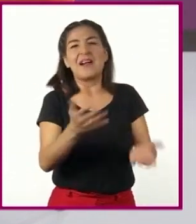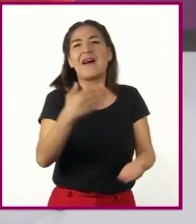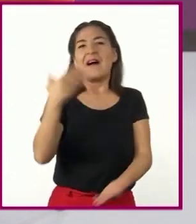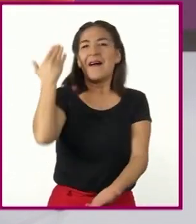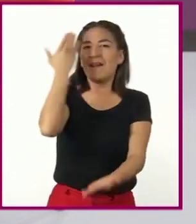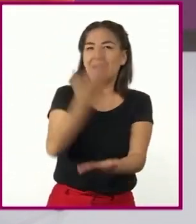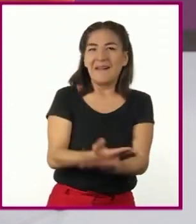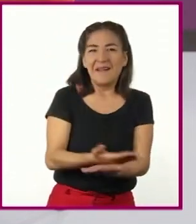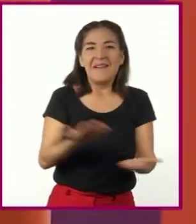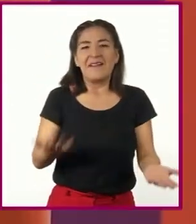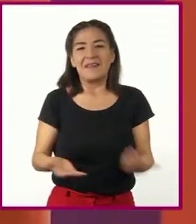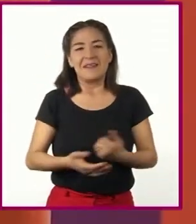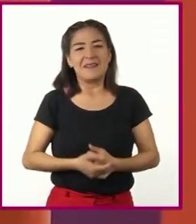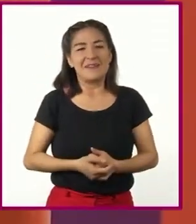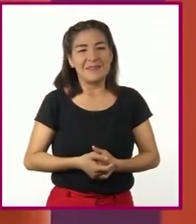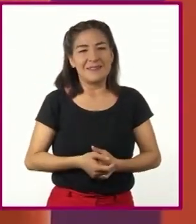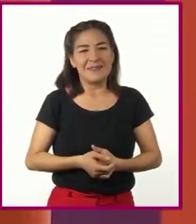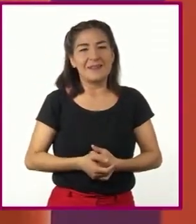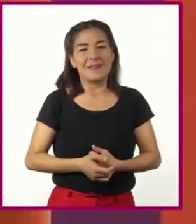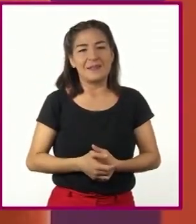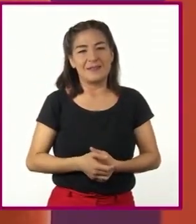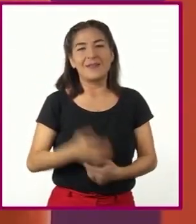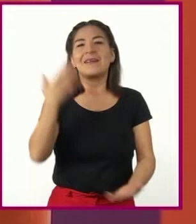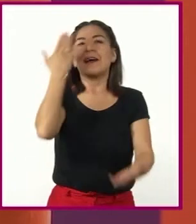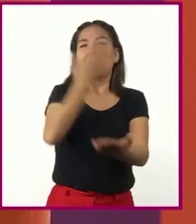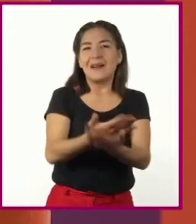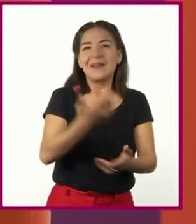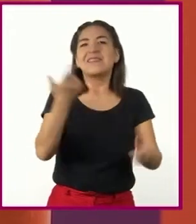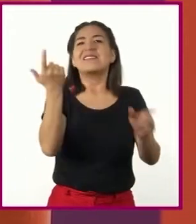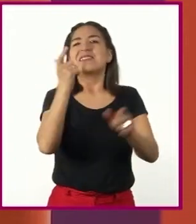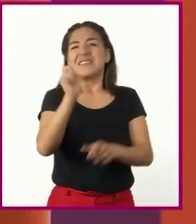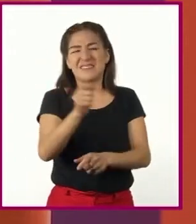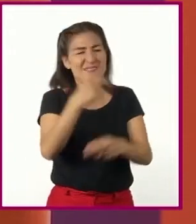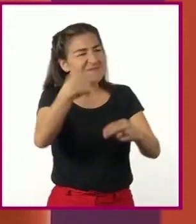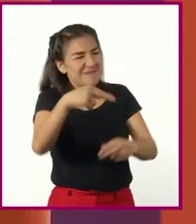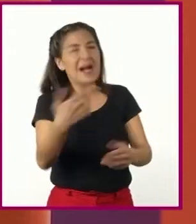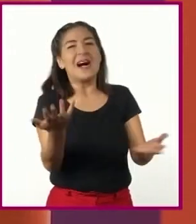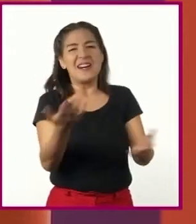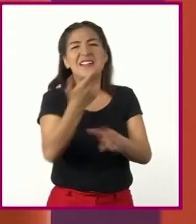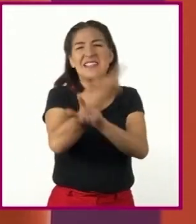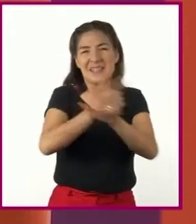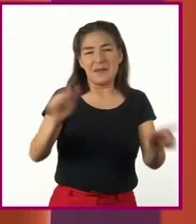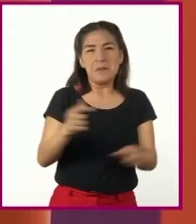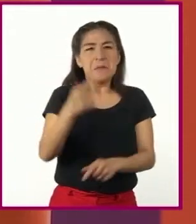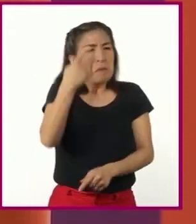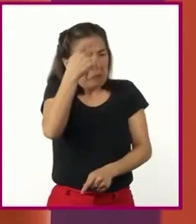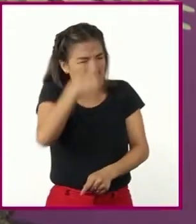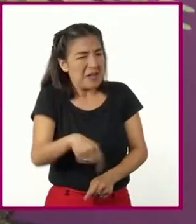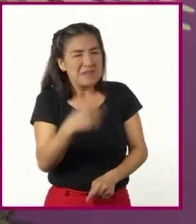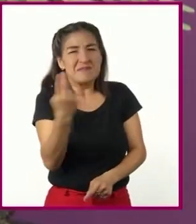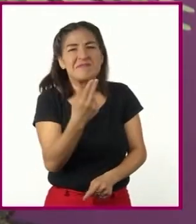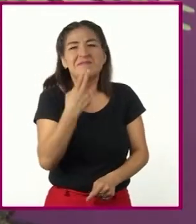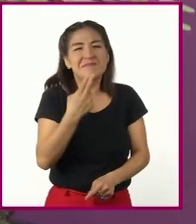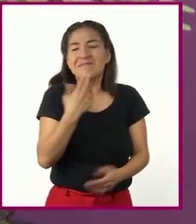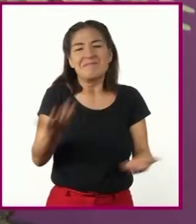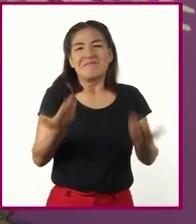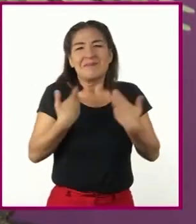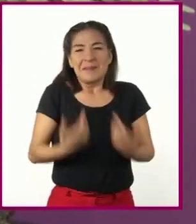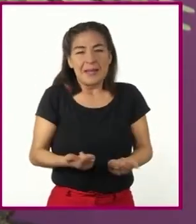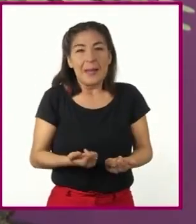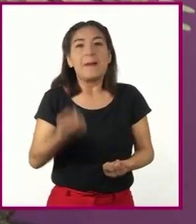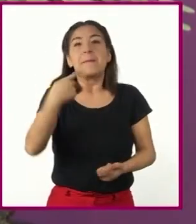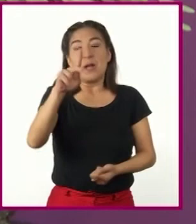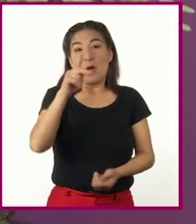caída, ¿cómo se llama? Libre. La caída libre. Nunca entendí para qué era. No sé si... Y eso